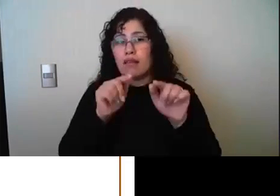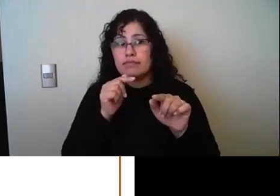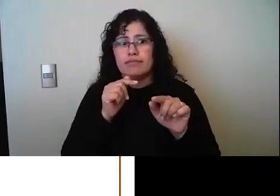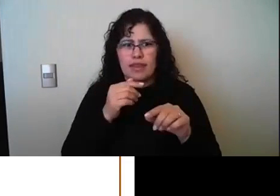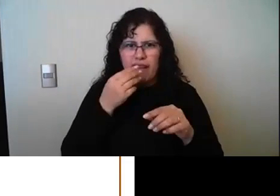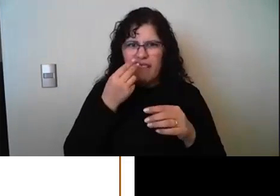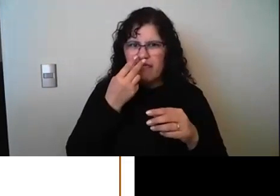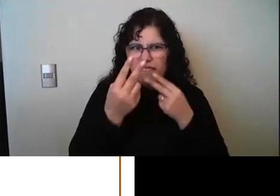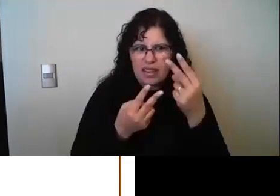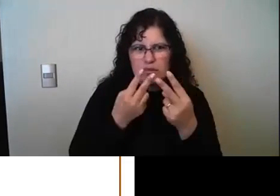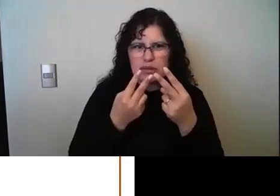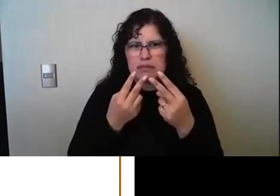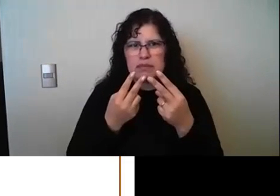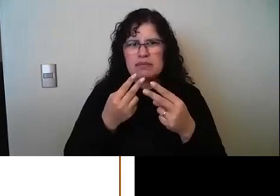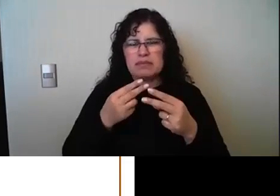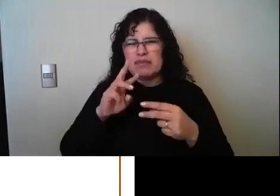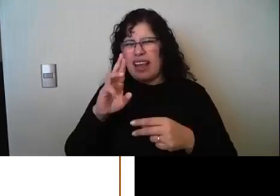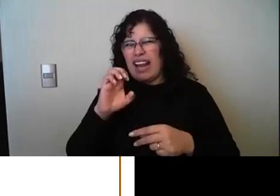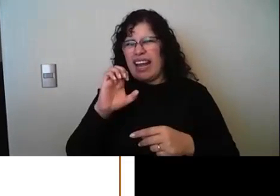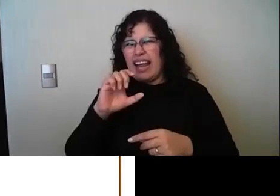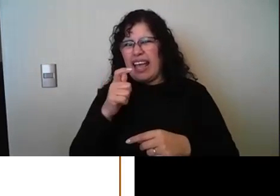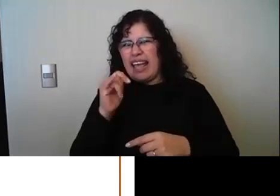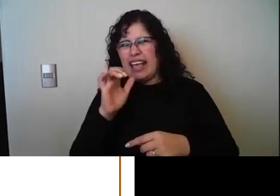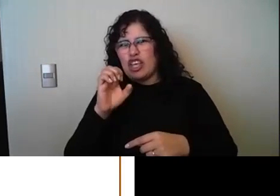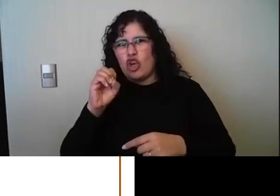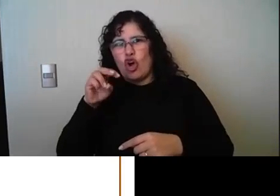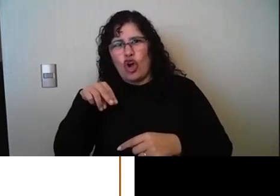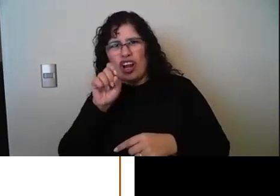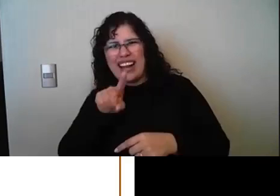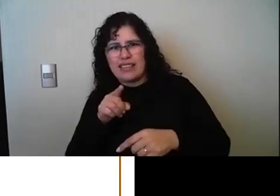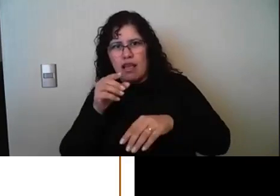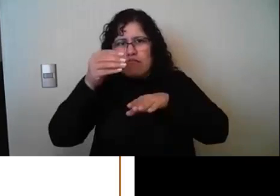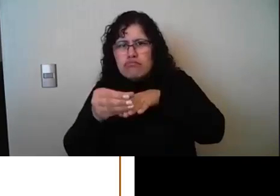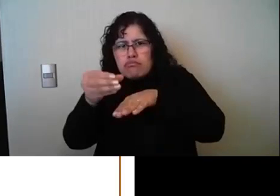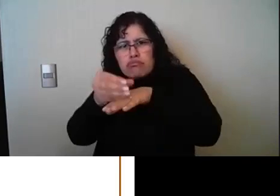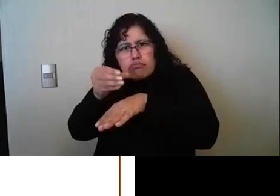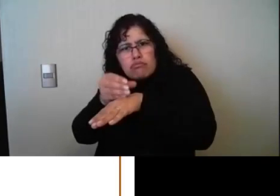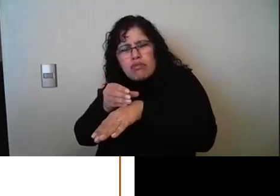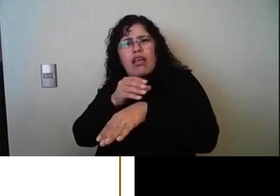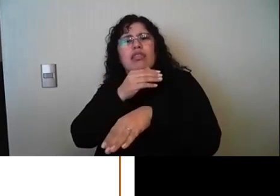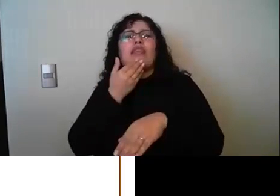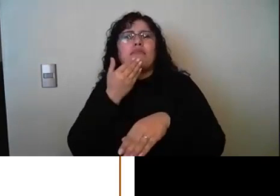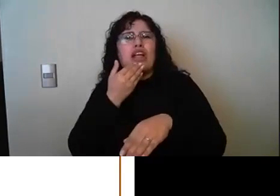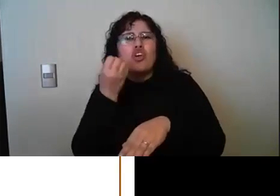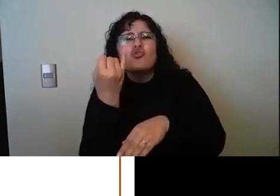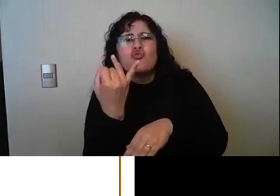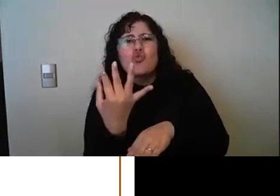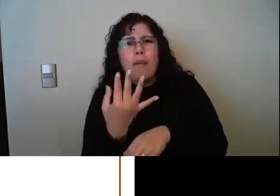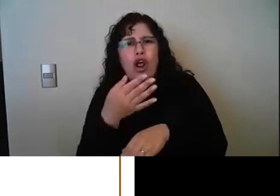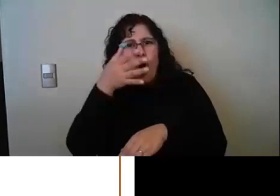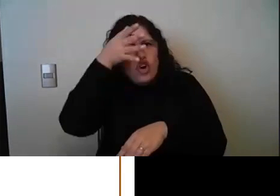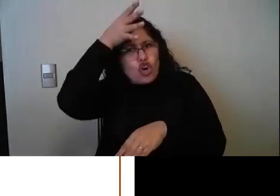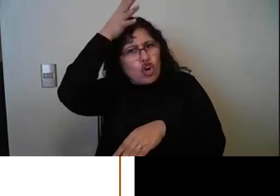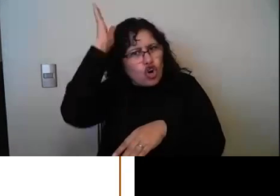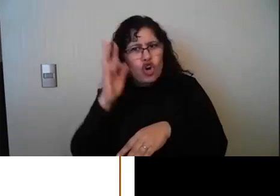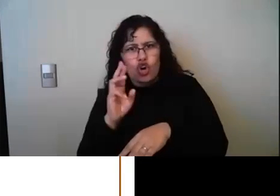en regiones, ¿ya? Y enumeradas por números romanos. En este caso del